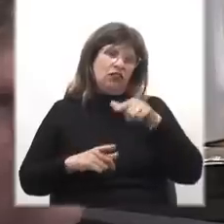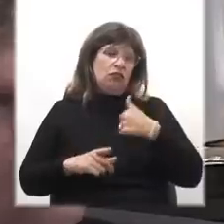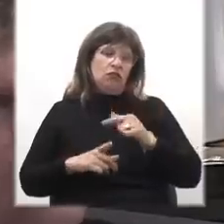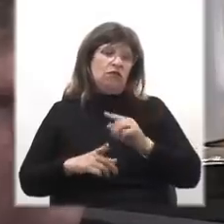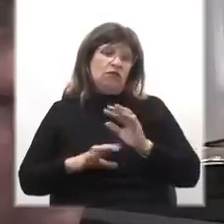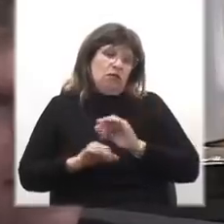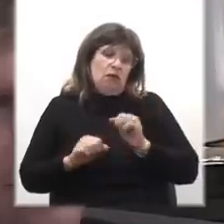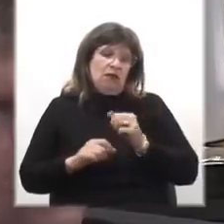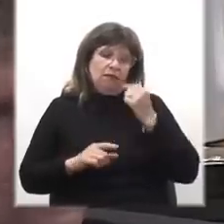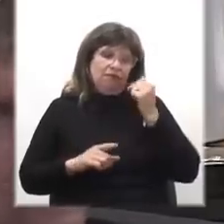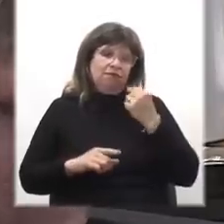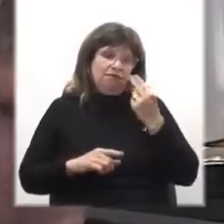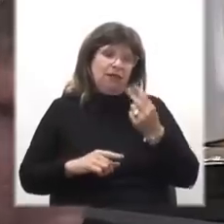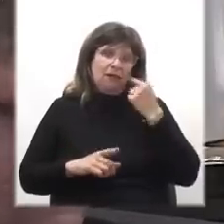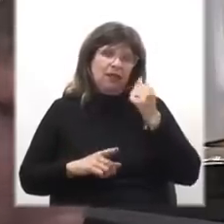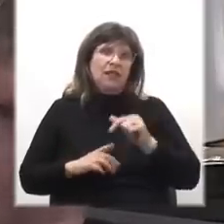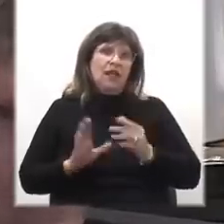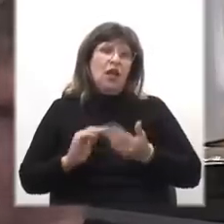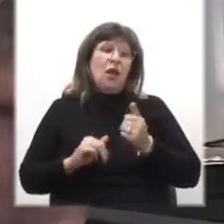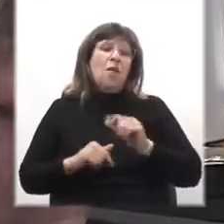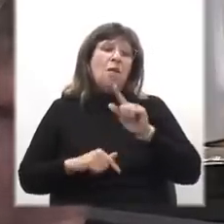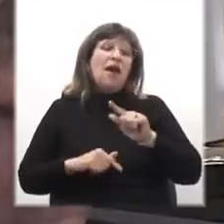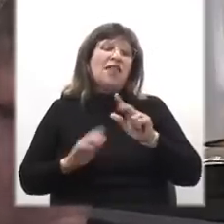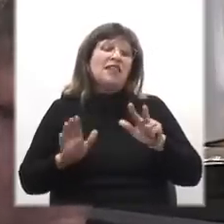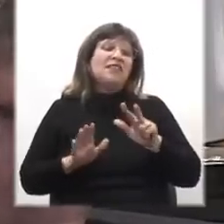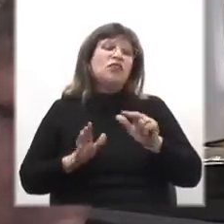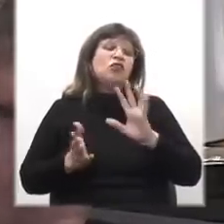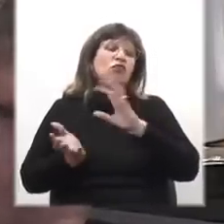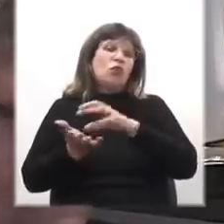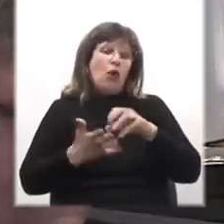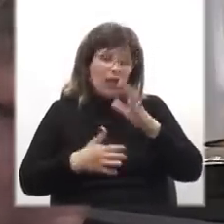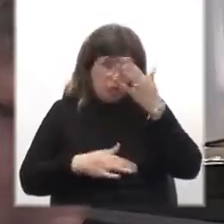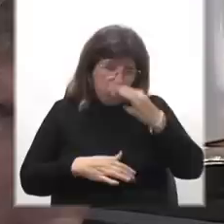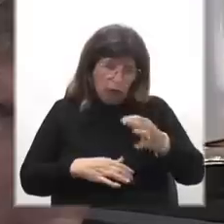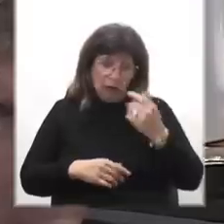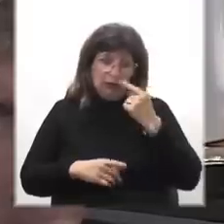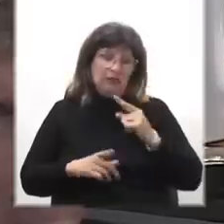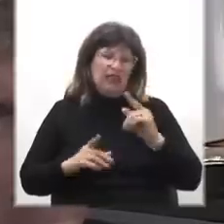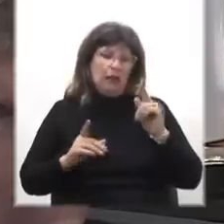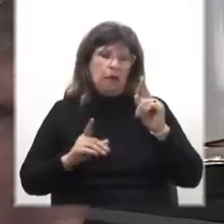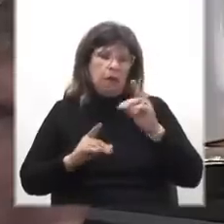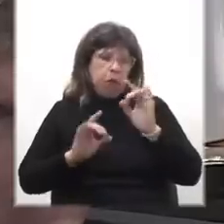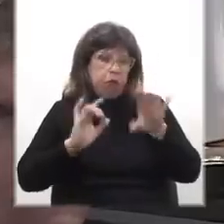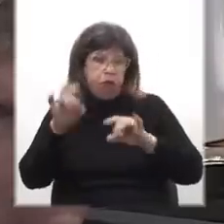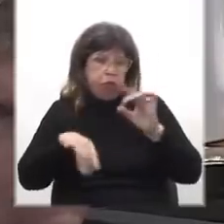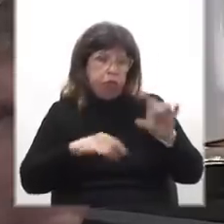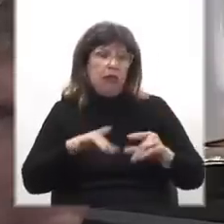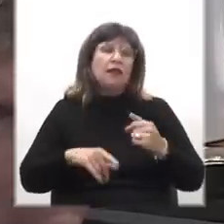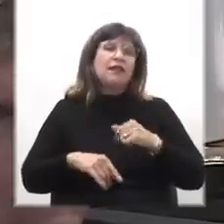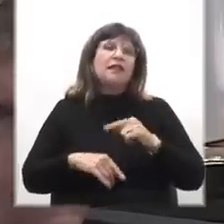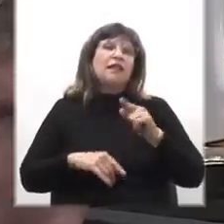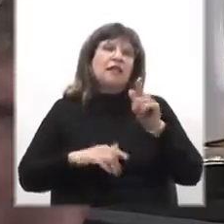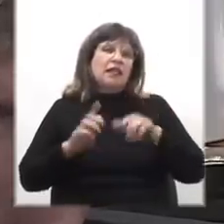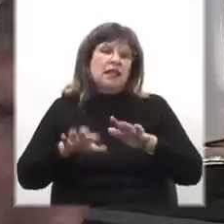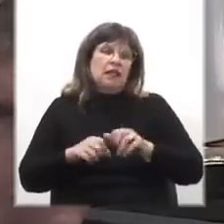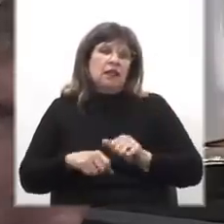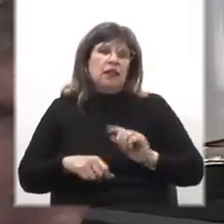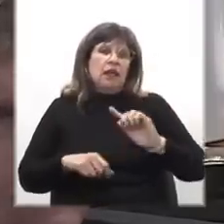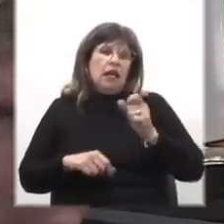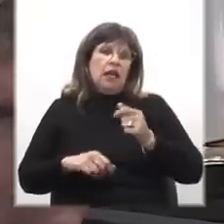destrucción de más de 18 centros poblados que ese tren ha destruido. porque la gente de 25 de Mayo, Las Piedras, La